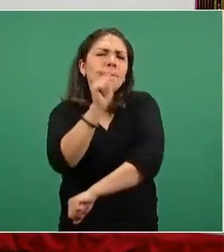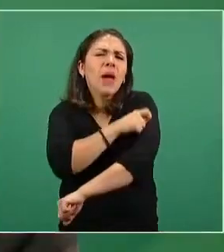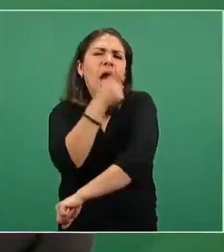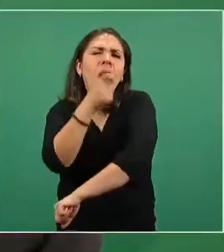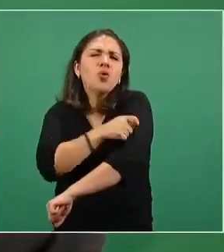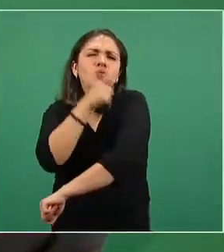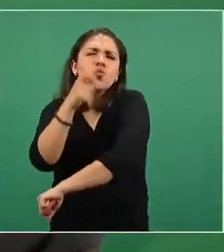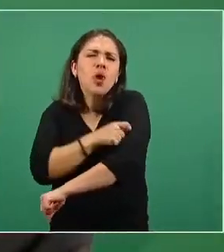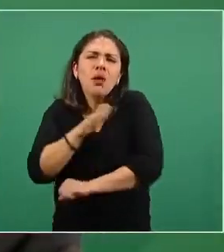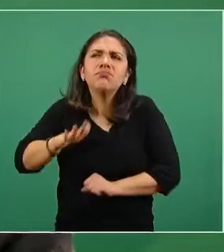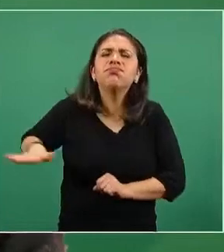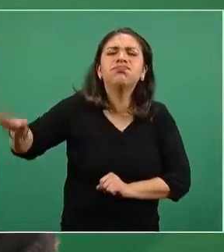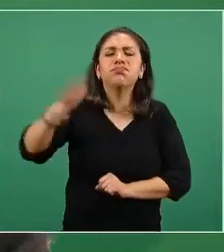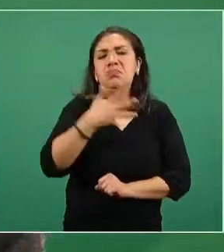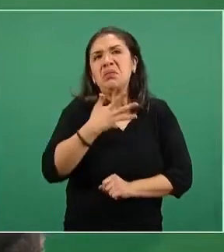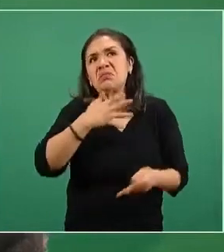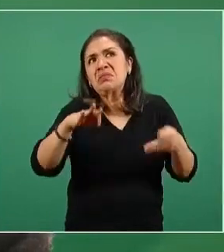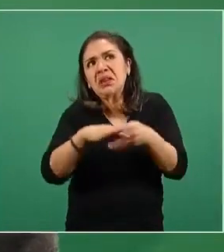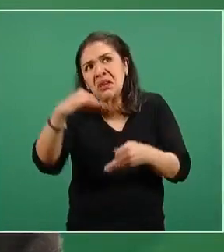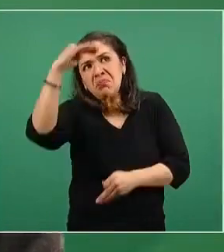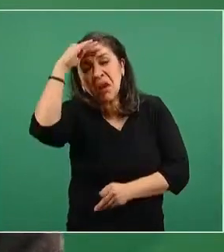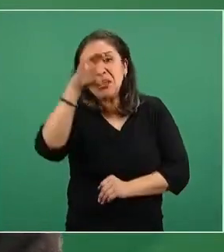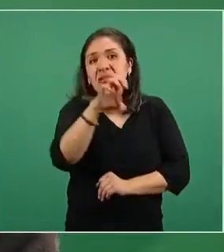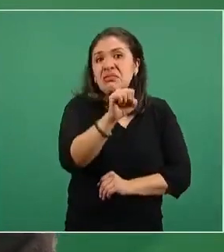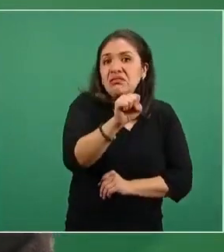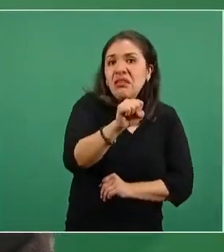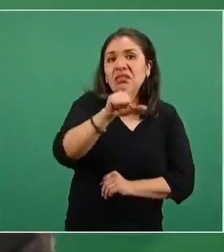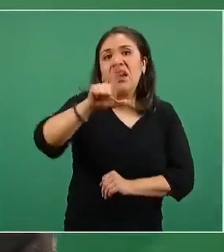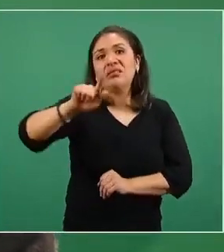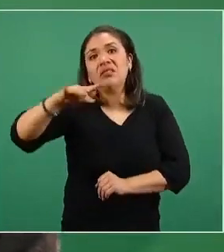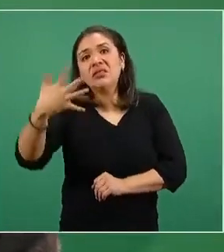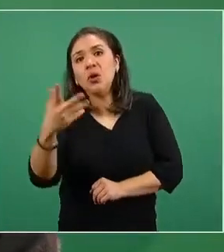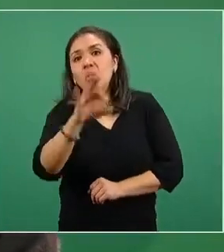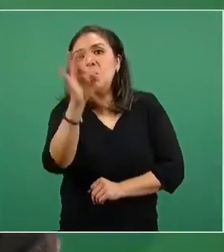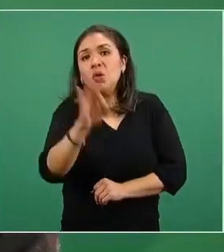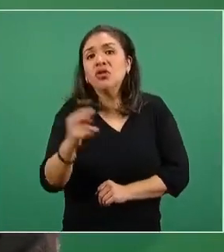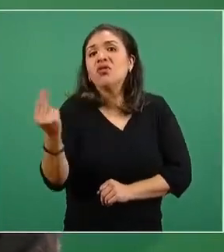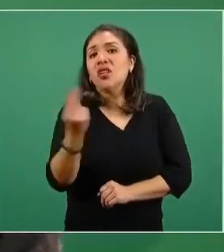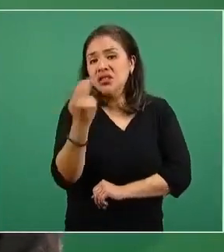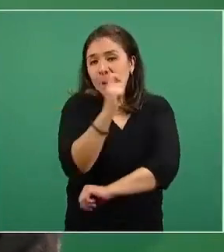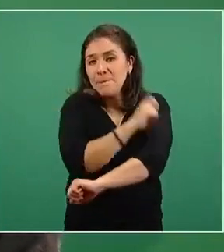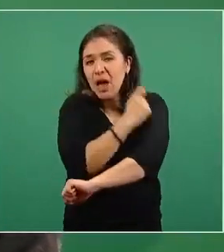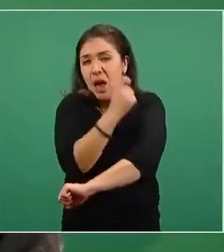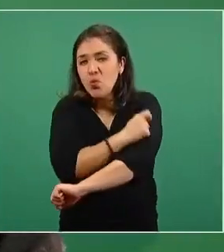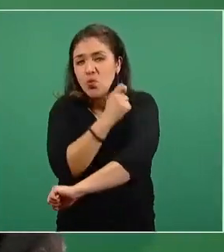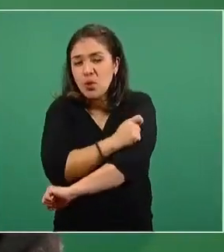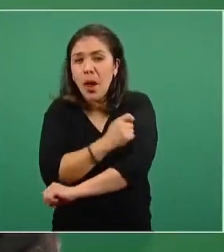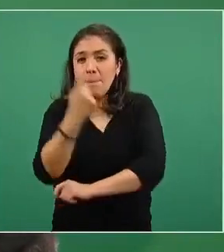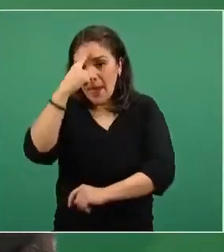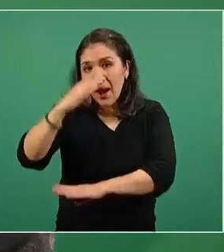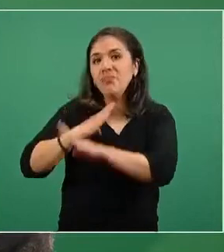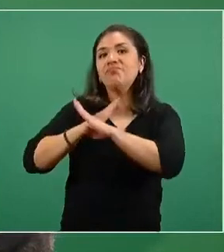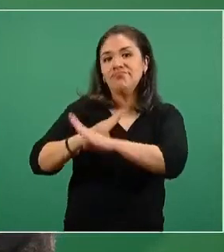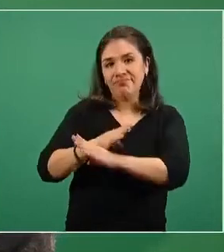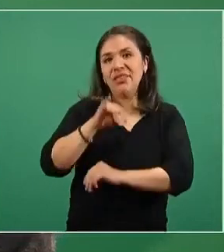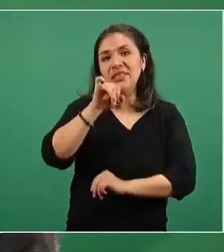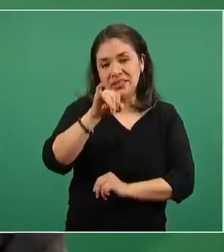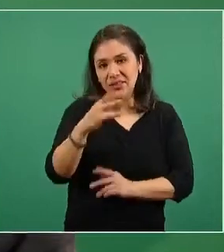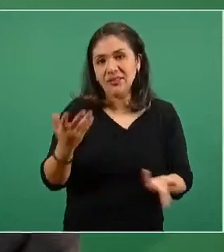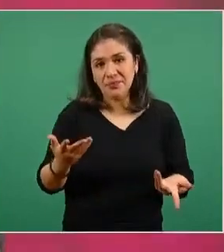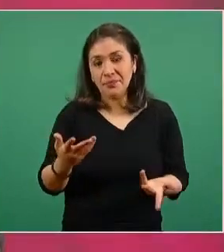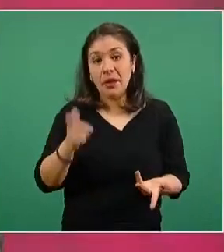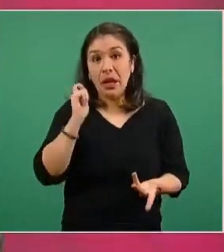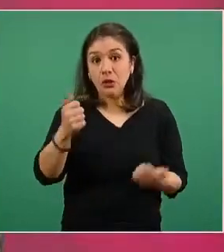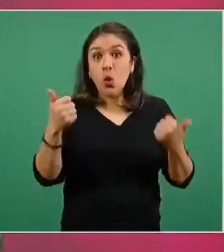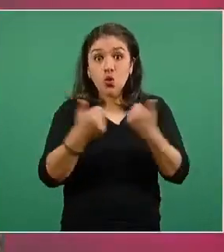Hay estimaciones que van desde 60 hasta 75% necesario de tener inmunidad, no necesariamente